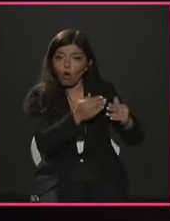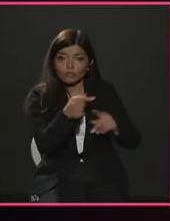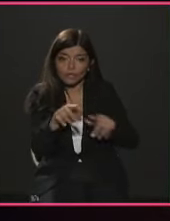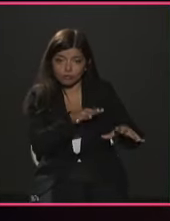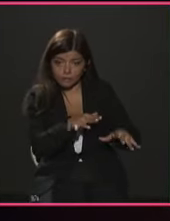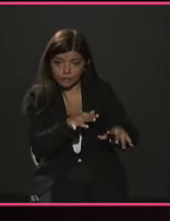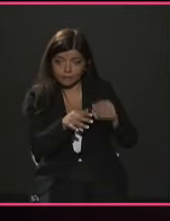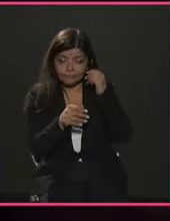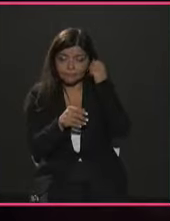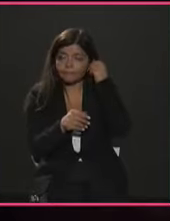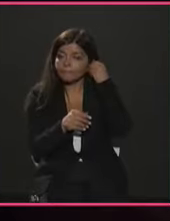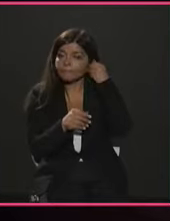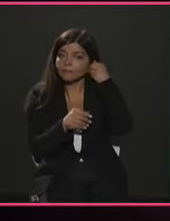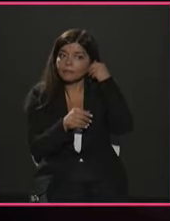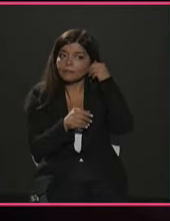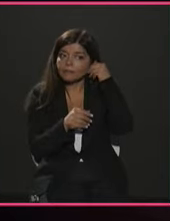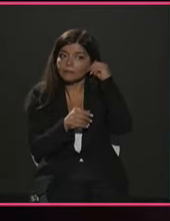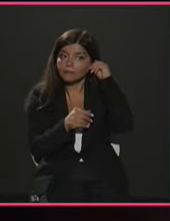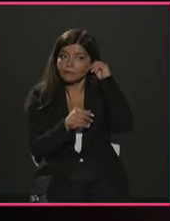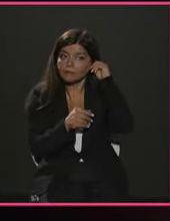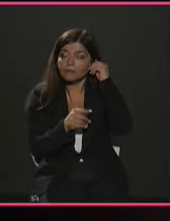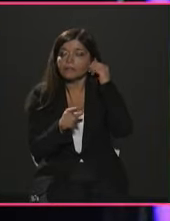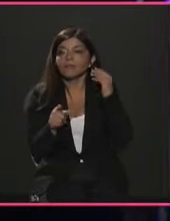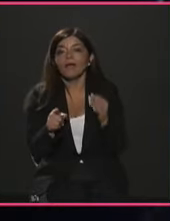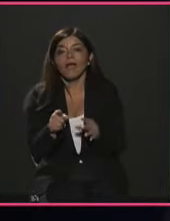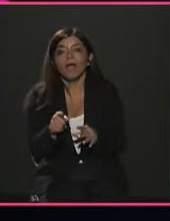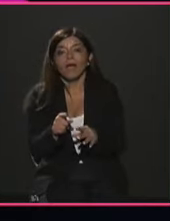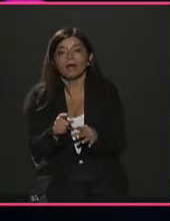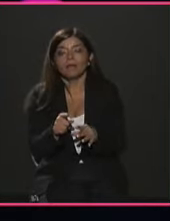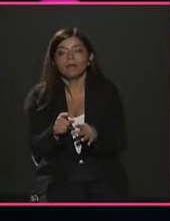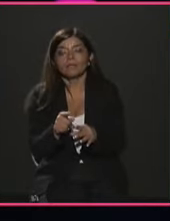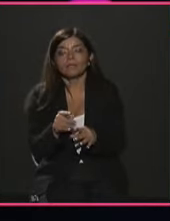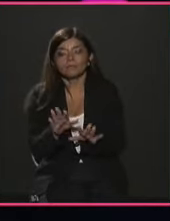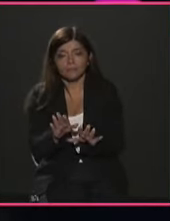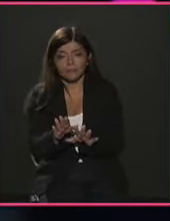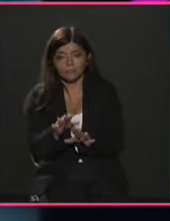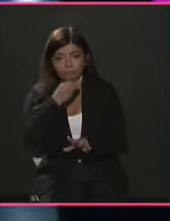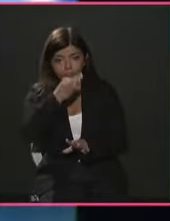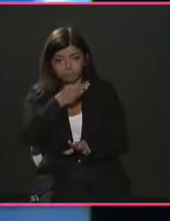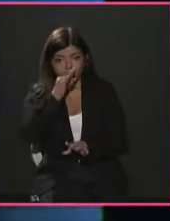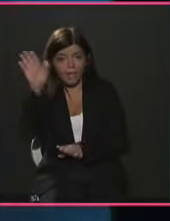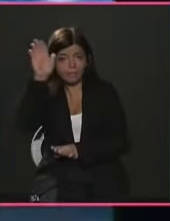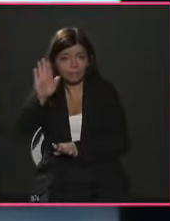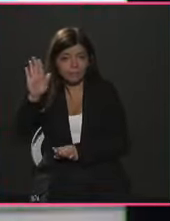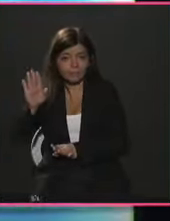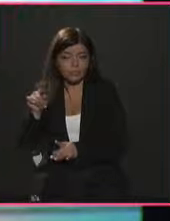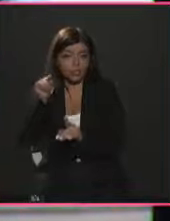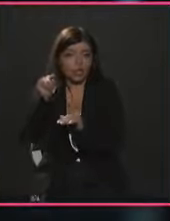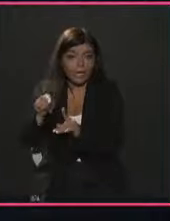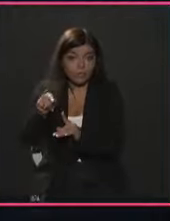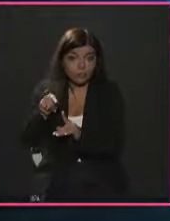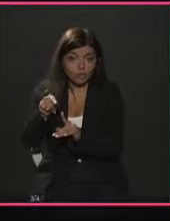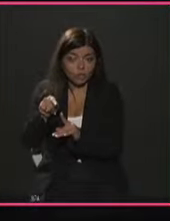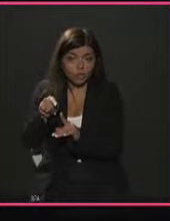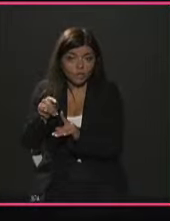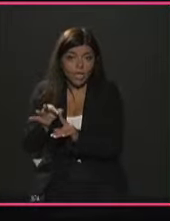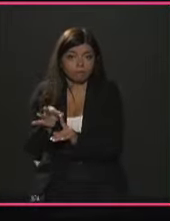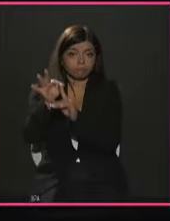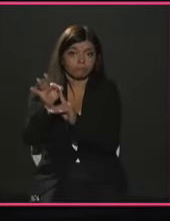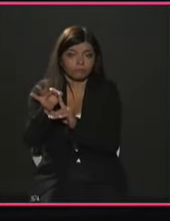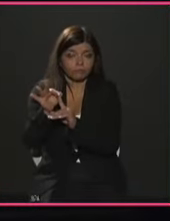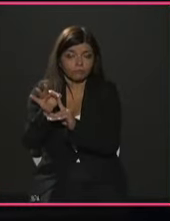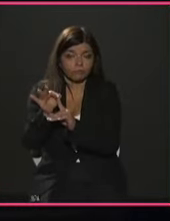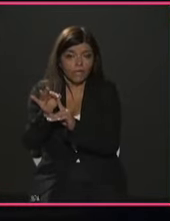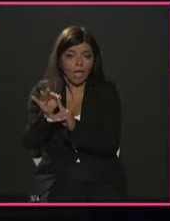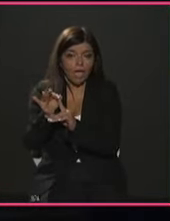es Antonio Michael han descrito esto como una premisa en una